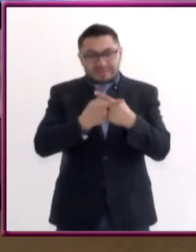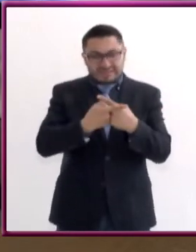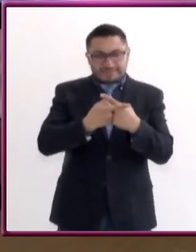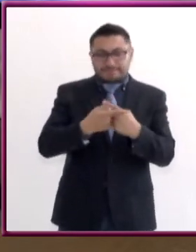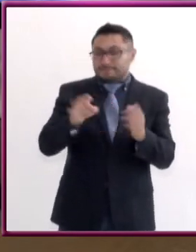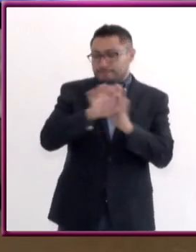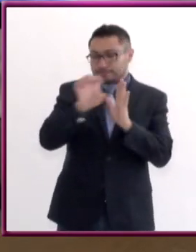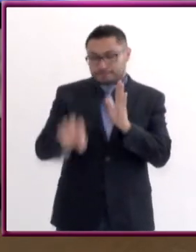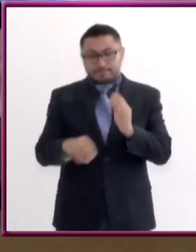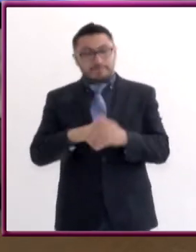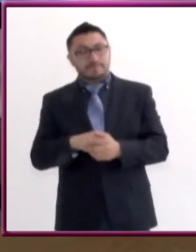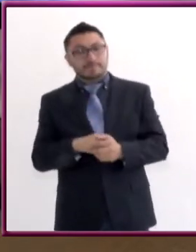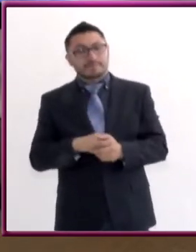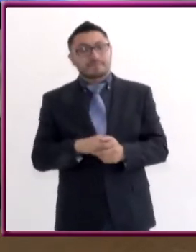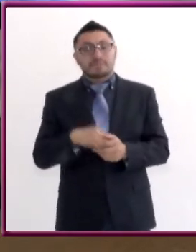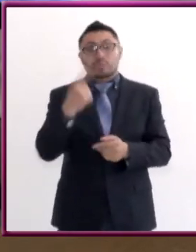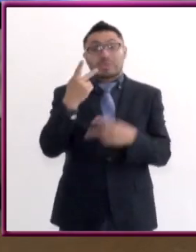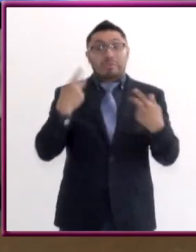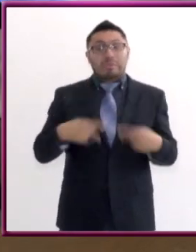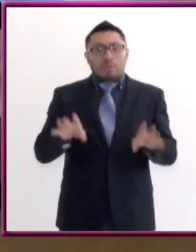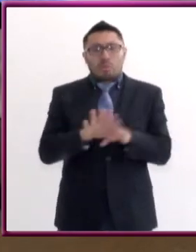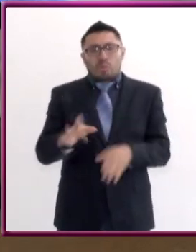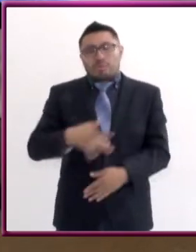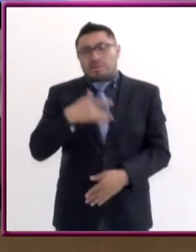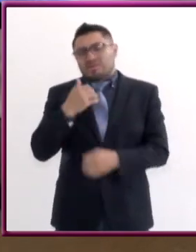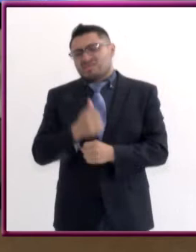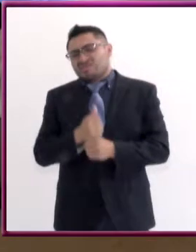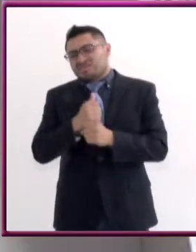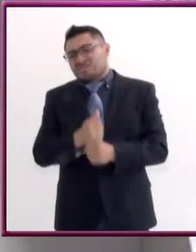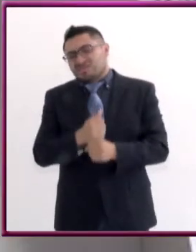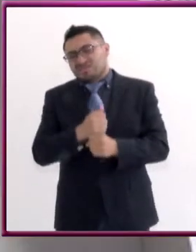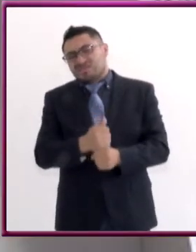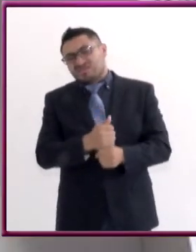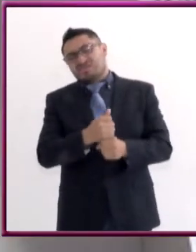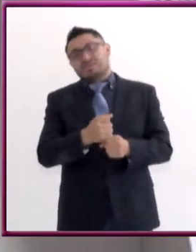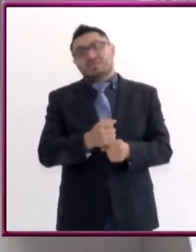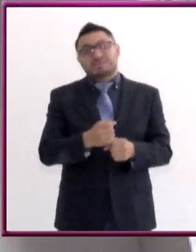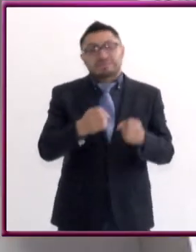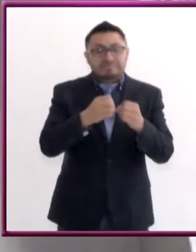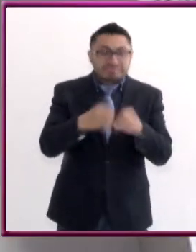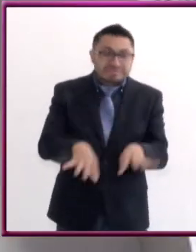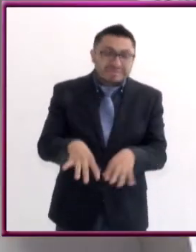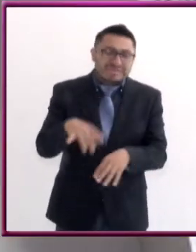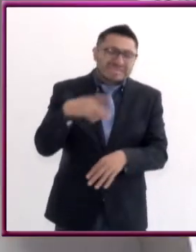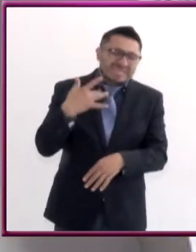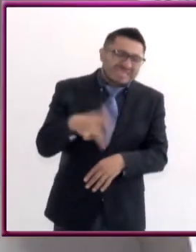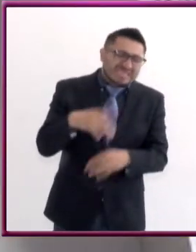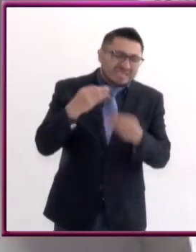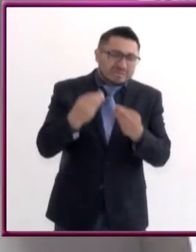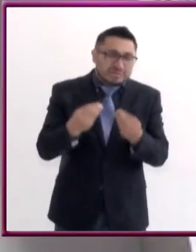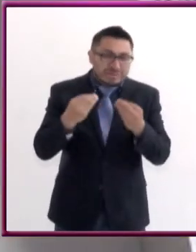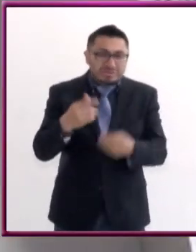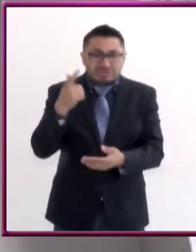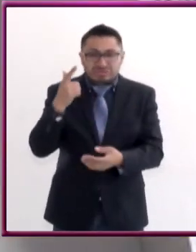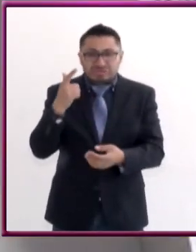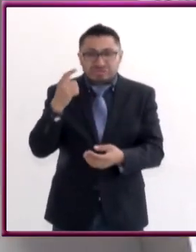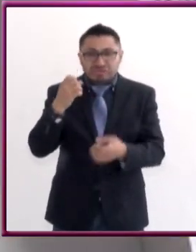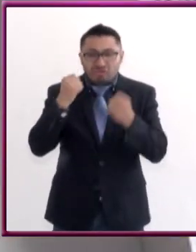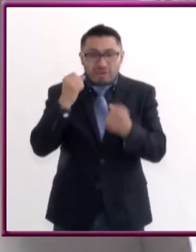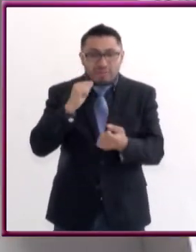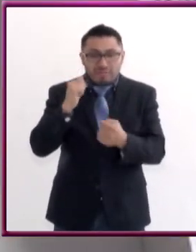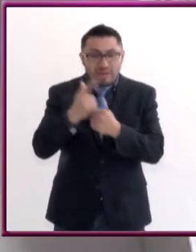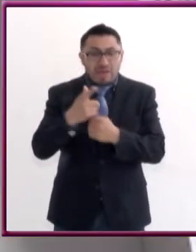aparentemente, ¿no? Por ejemplo, alguien puede estar sufriendo una pérdida muy dolorosa y sin